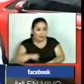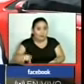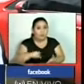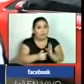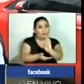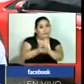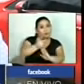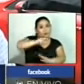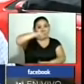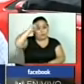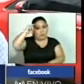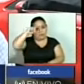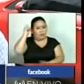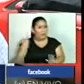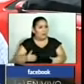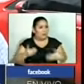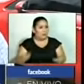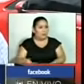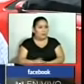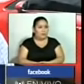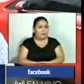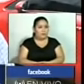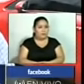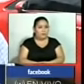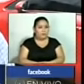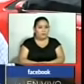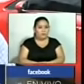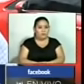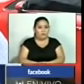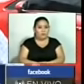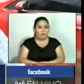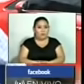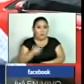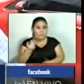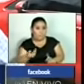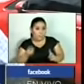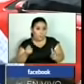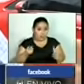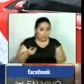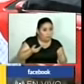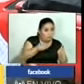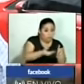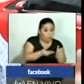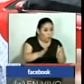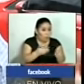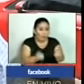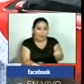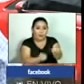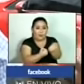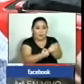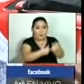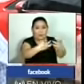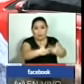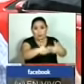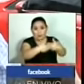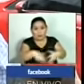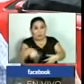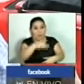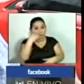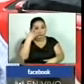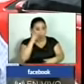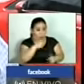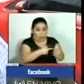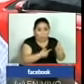productiva. De nada sirve darle a una persona si no apoyamos estas microempresas, porque estas microempresas, si tiene trabajo, le va a